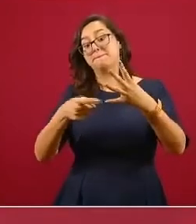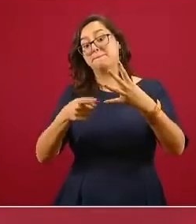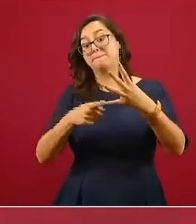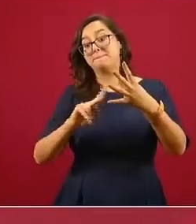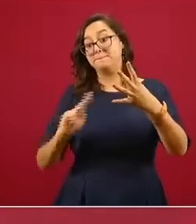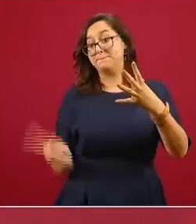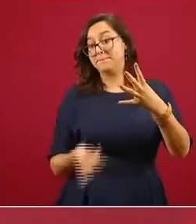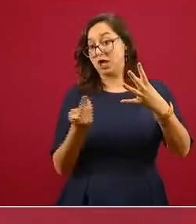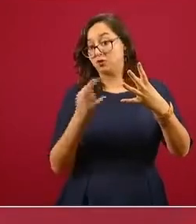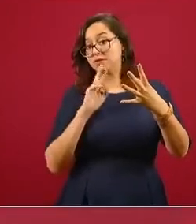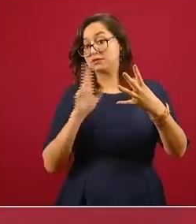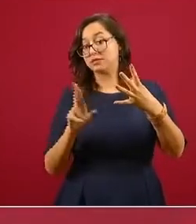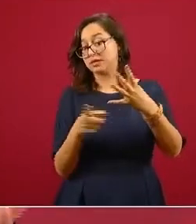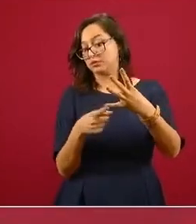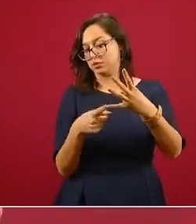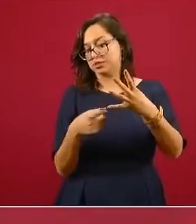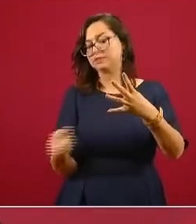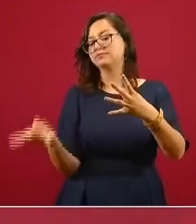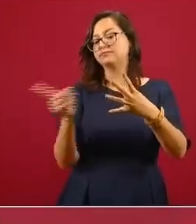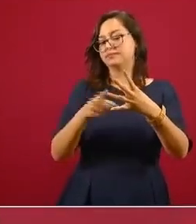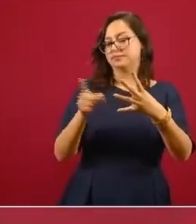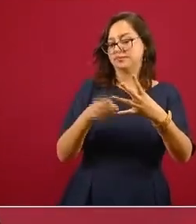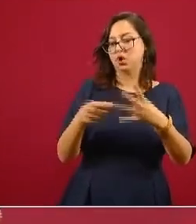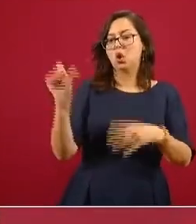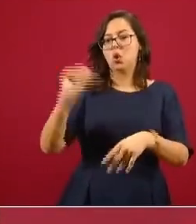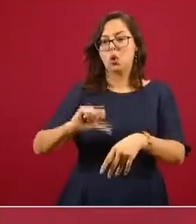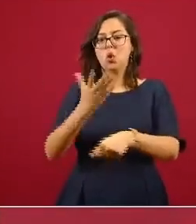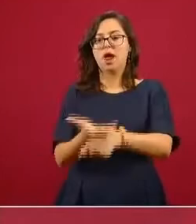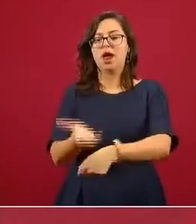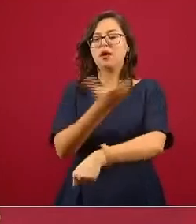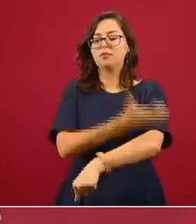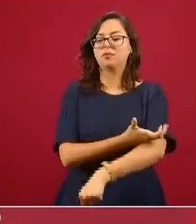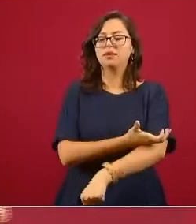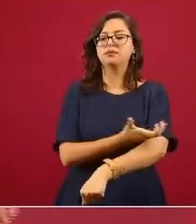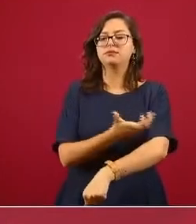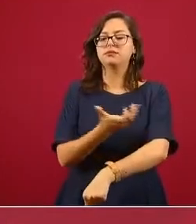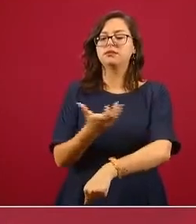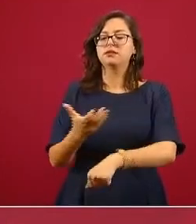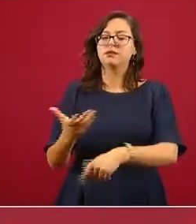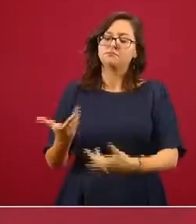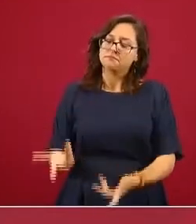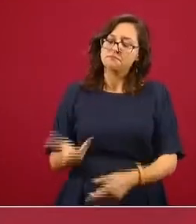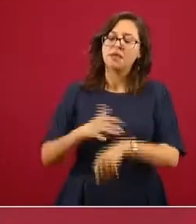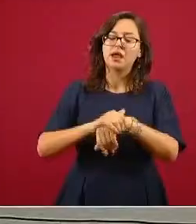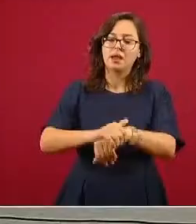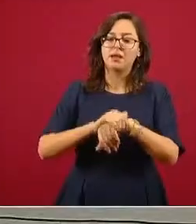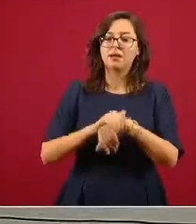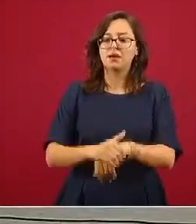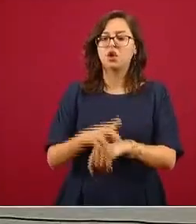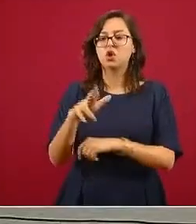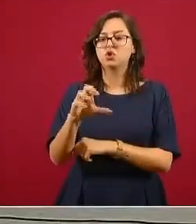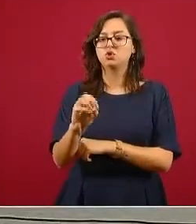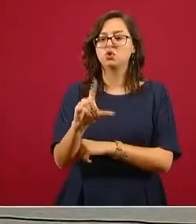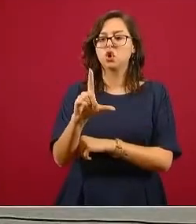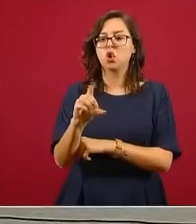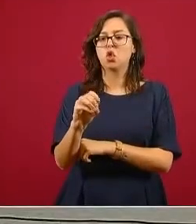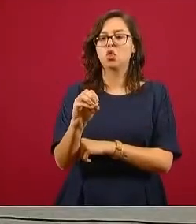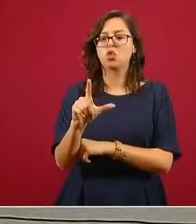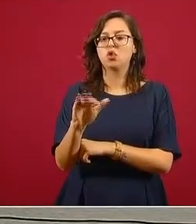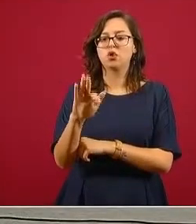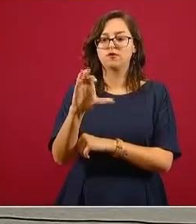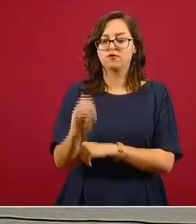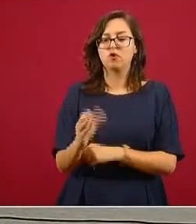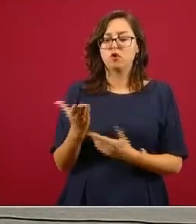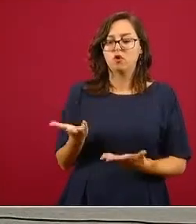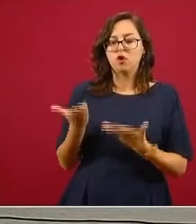un espacio para preguntas y respuestas. Hoy nos acompaña nuestro colega y amigo, el doctor Rodolfo Lehmann Mendoza, quien